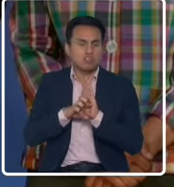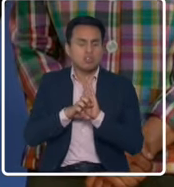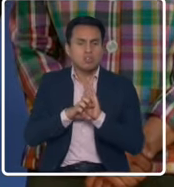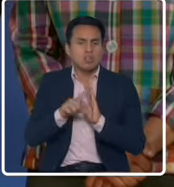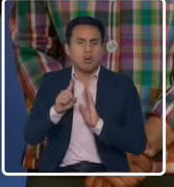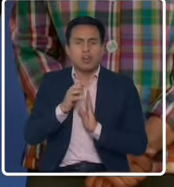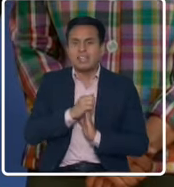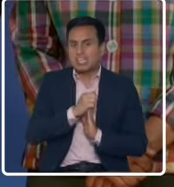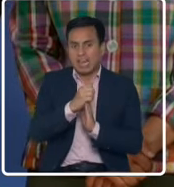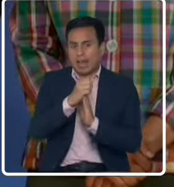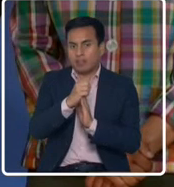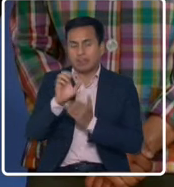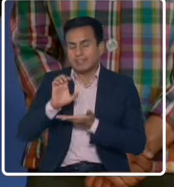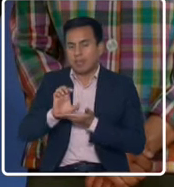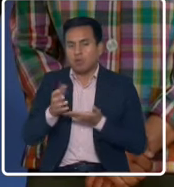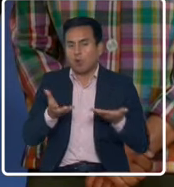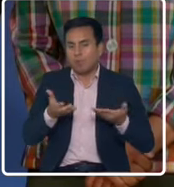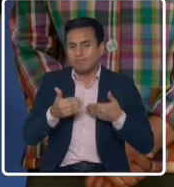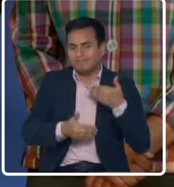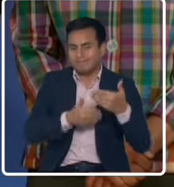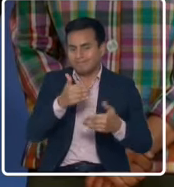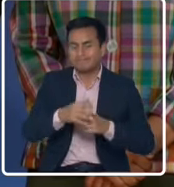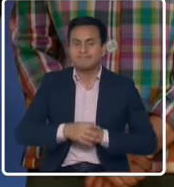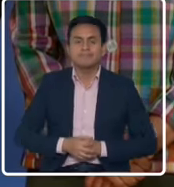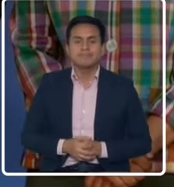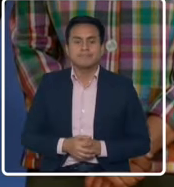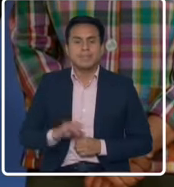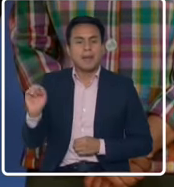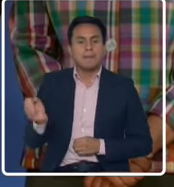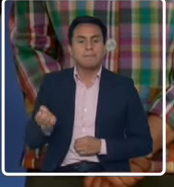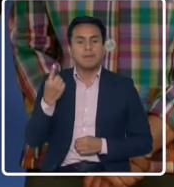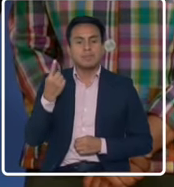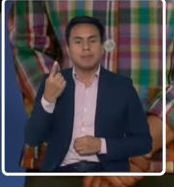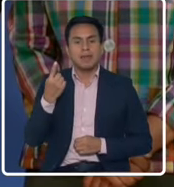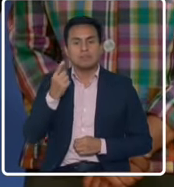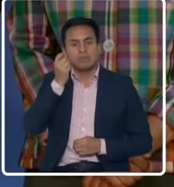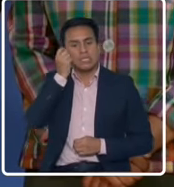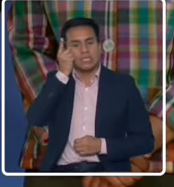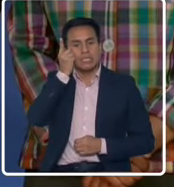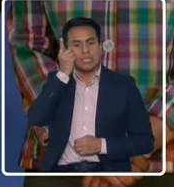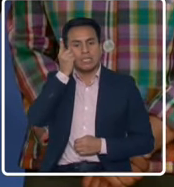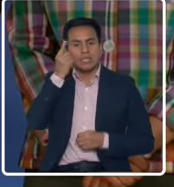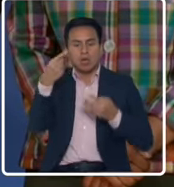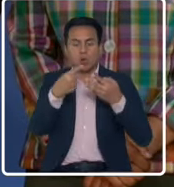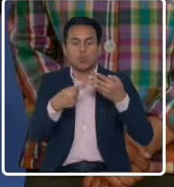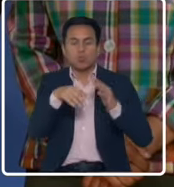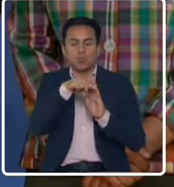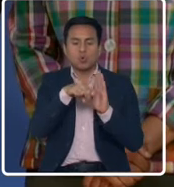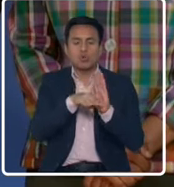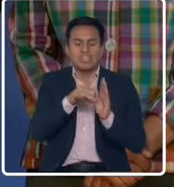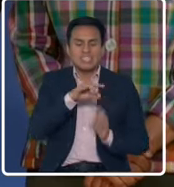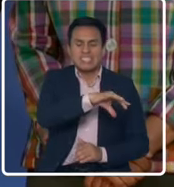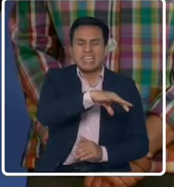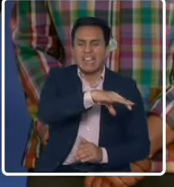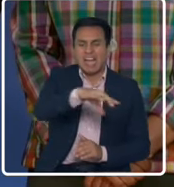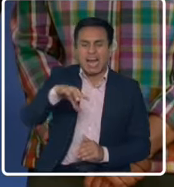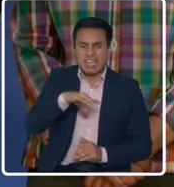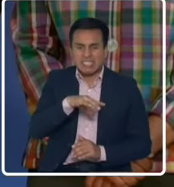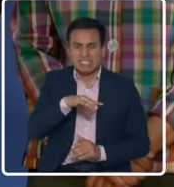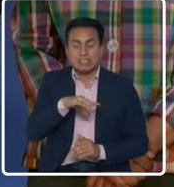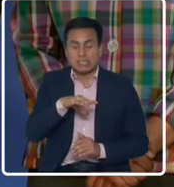ser liderados por por el estado lo primero es entender cuál es el conjunto de salares a los